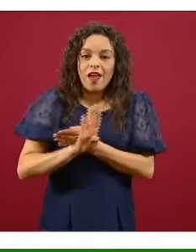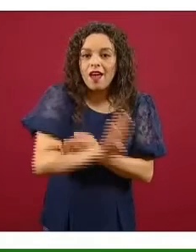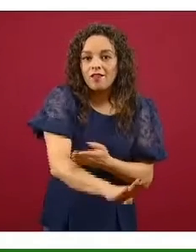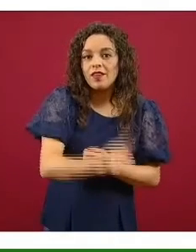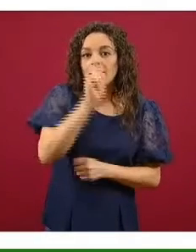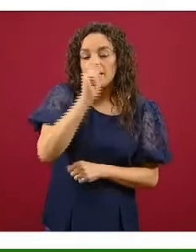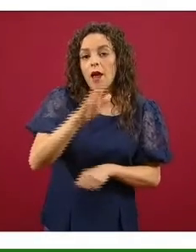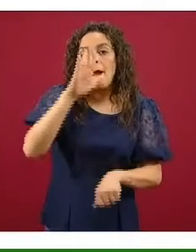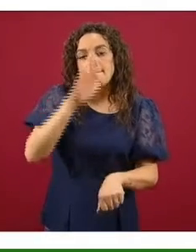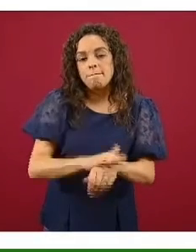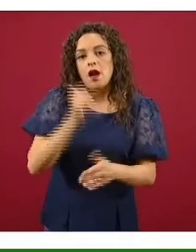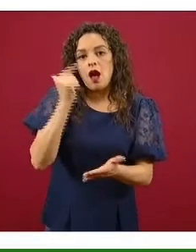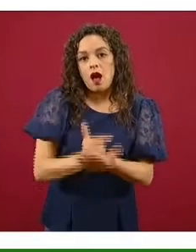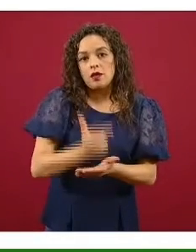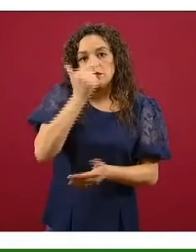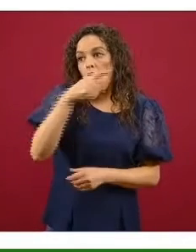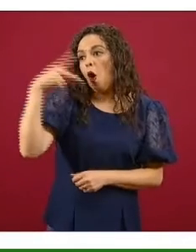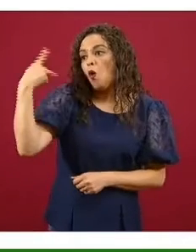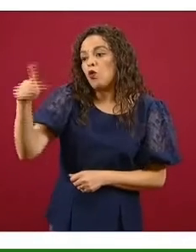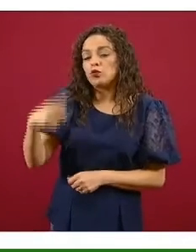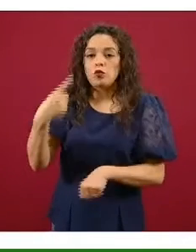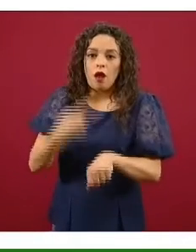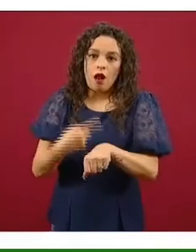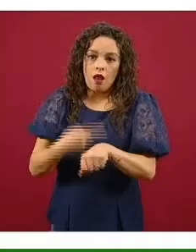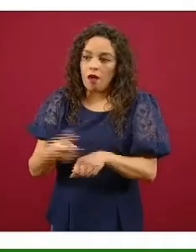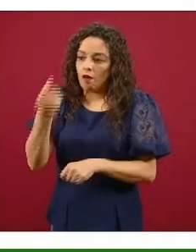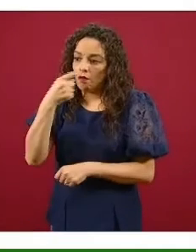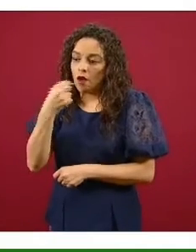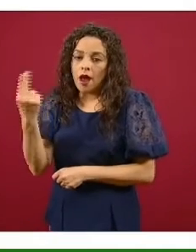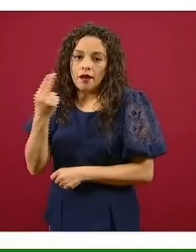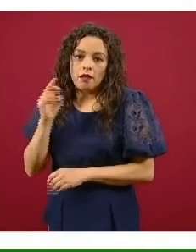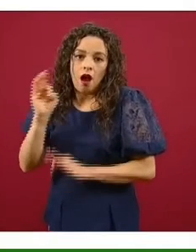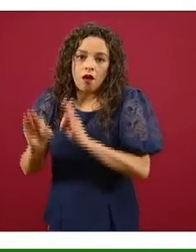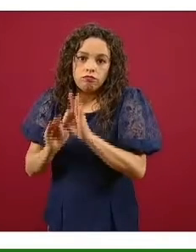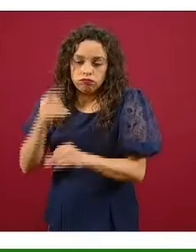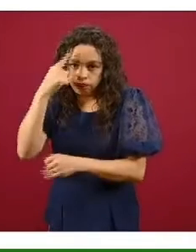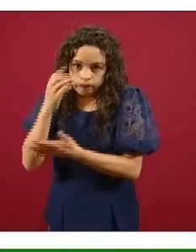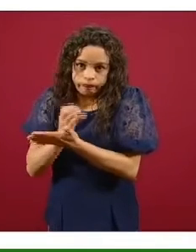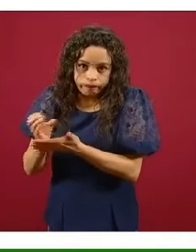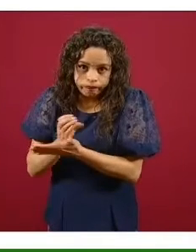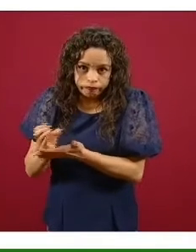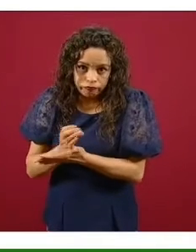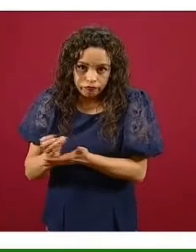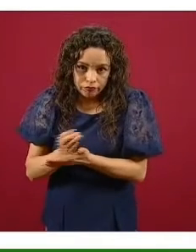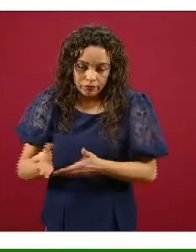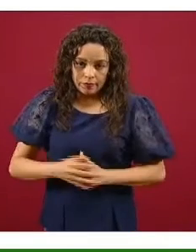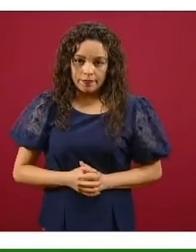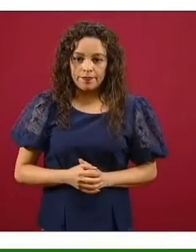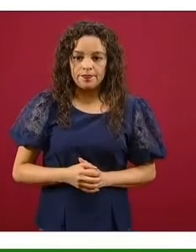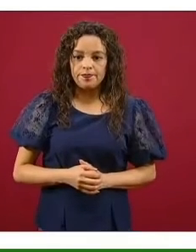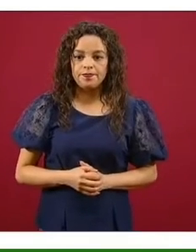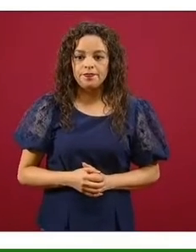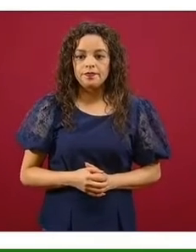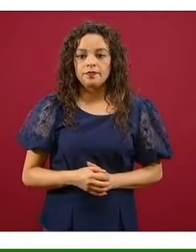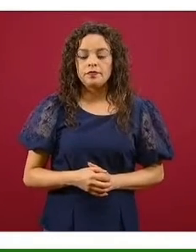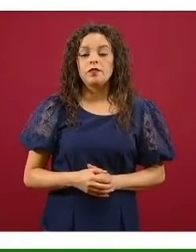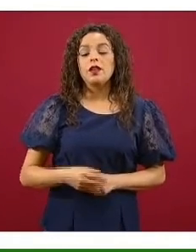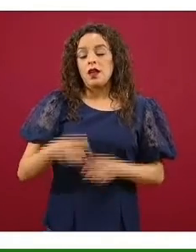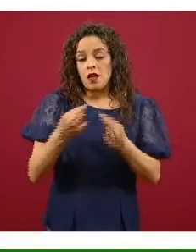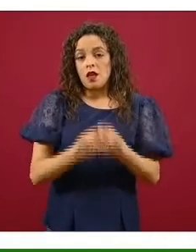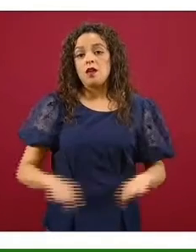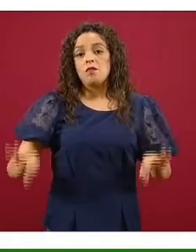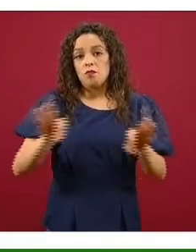en términos de sus tratamientos. Mantener estilos de vida saludable, es importante, la